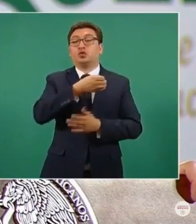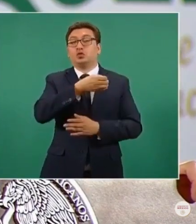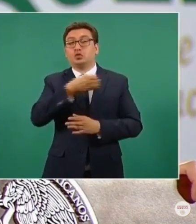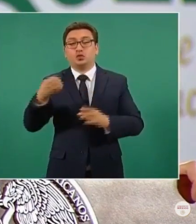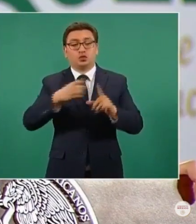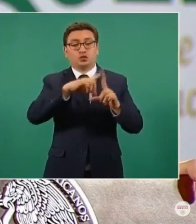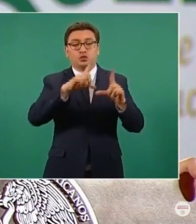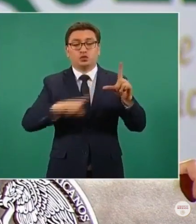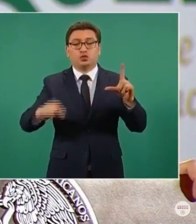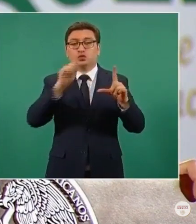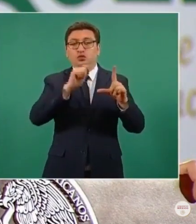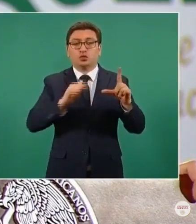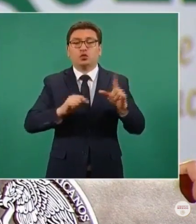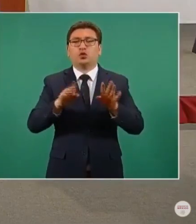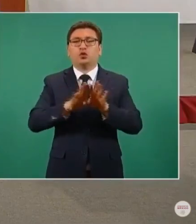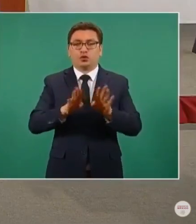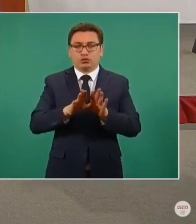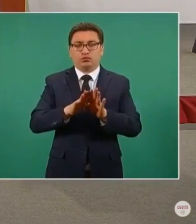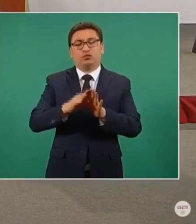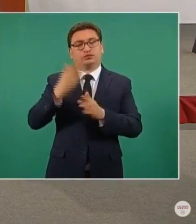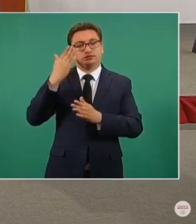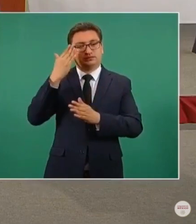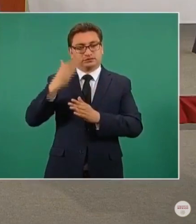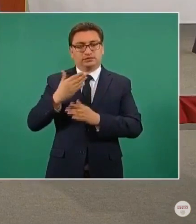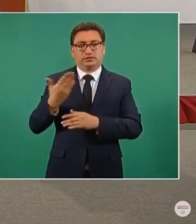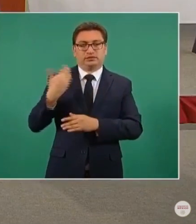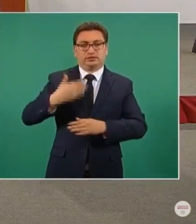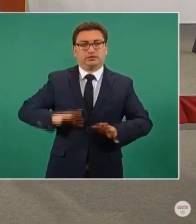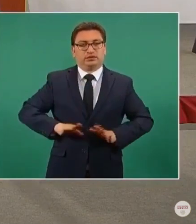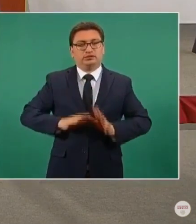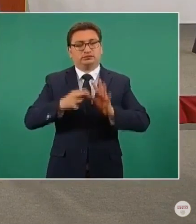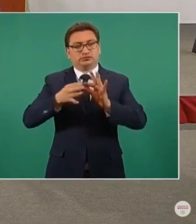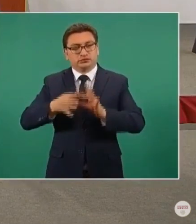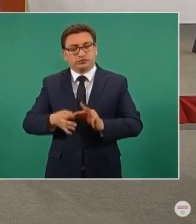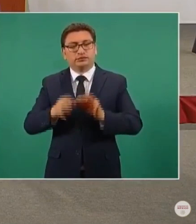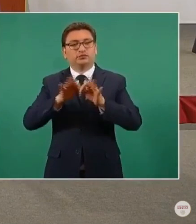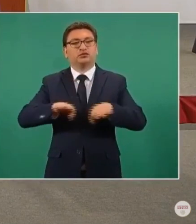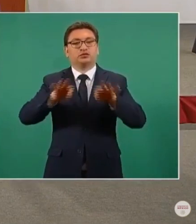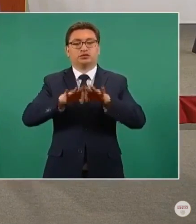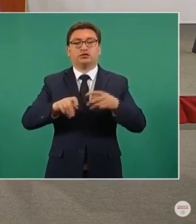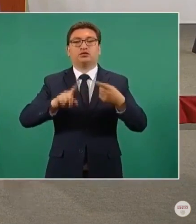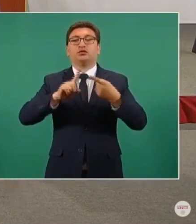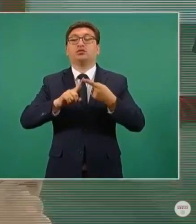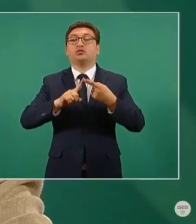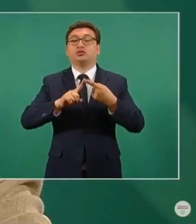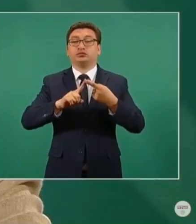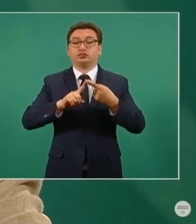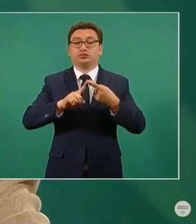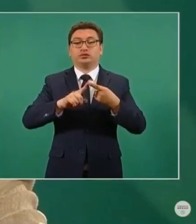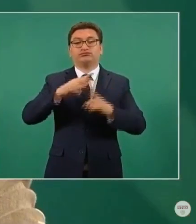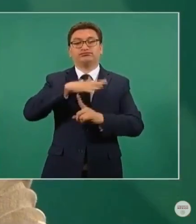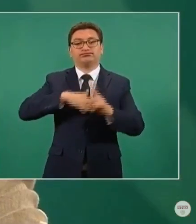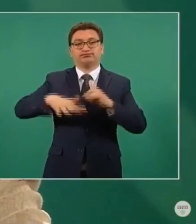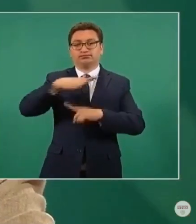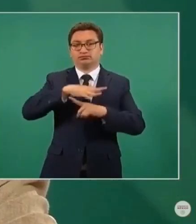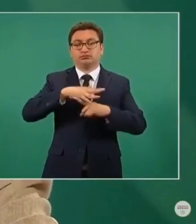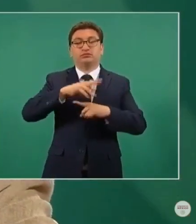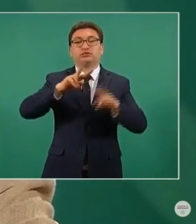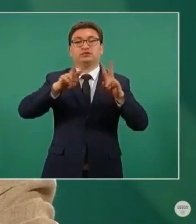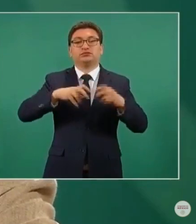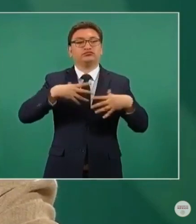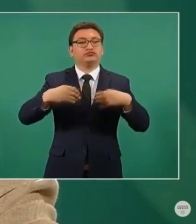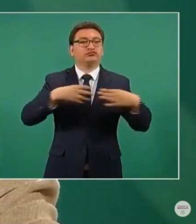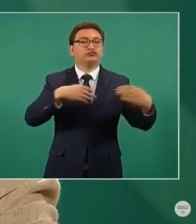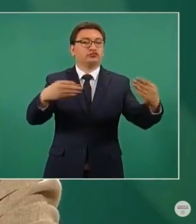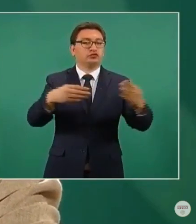con criterios técnicos, también ya explicados, pero lo volvemos a decir. Criterio 1, las condiciones epidemiológicas.